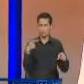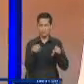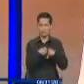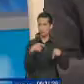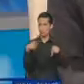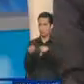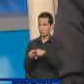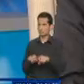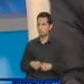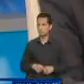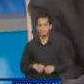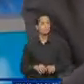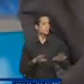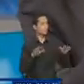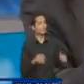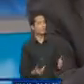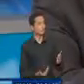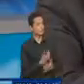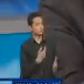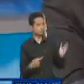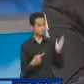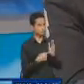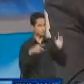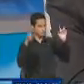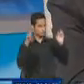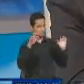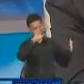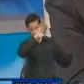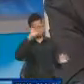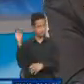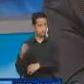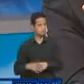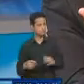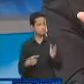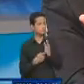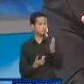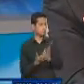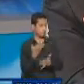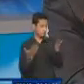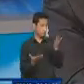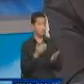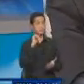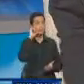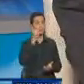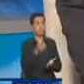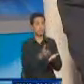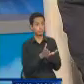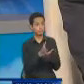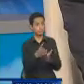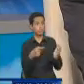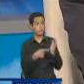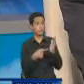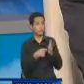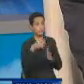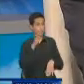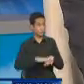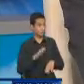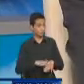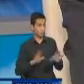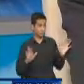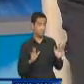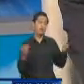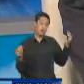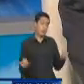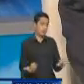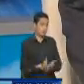para el diálogo. Vamos al tema de la salvaguardia. El tema de la salvaguardia puede ser el eje central de la marcha del día de mañana. ¿Qué es? Sería un eje